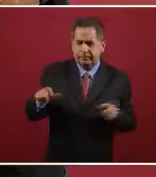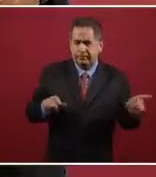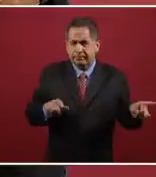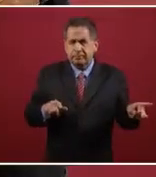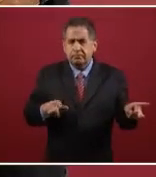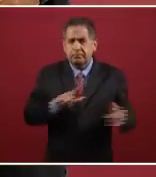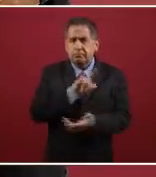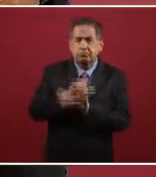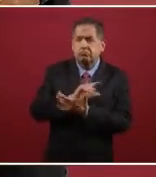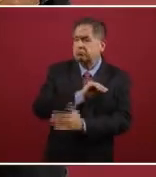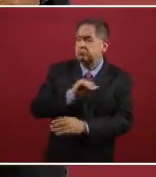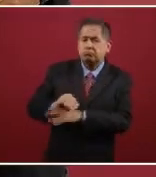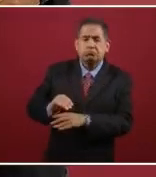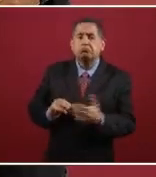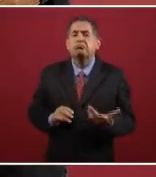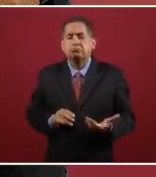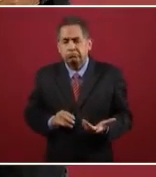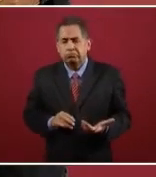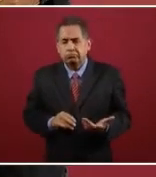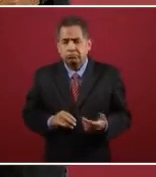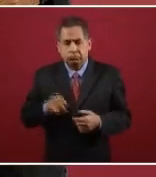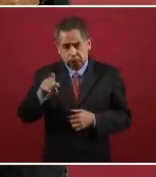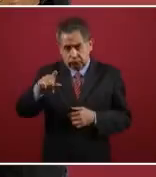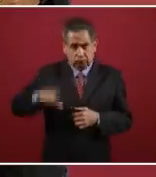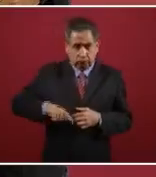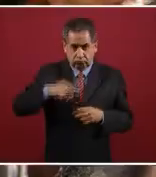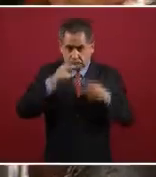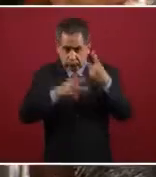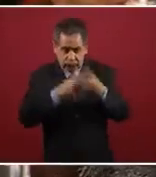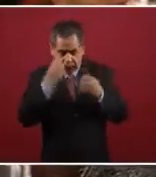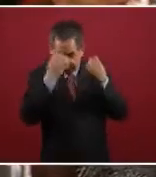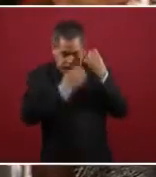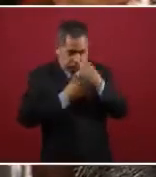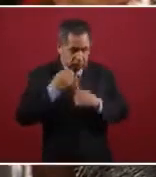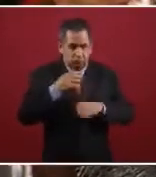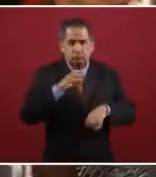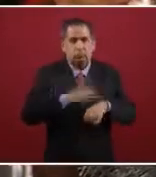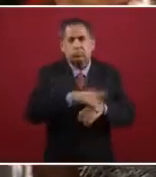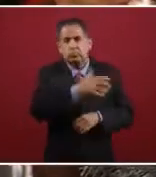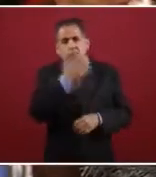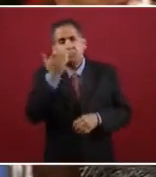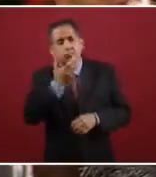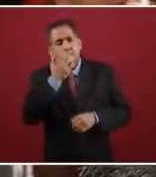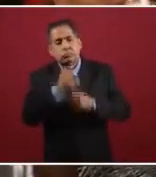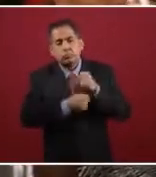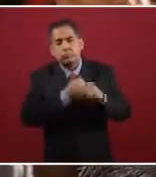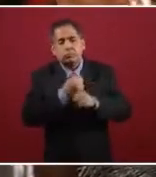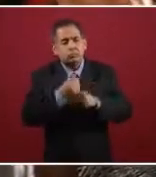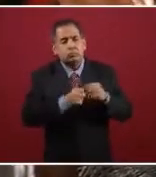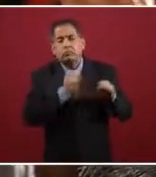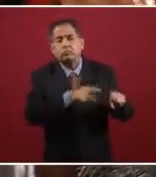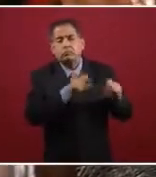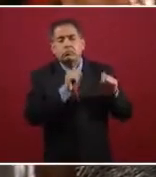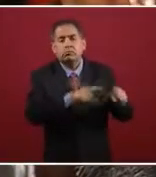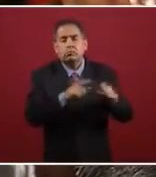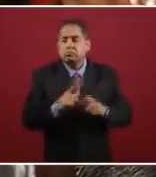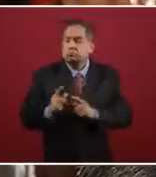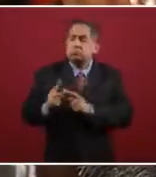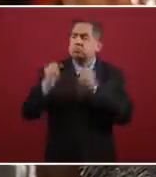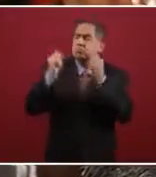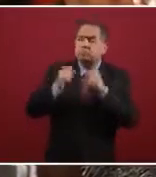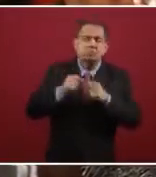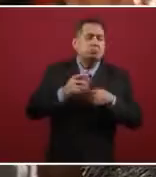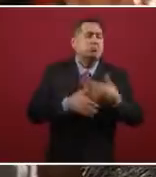de la ley y en este caso su gobierno realizará una investigación porque es una práctica que hacen comúnmente las empresas y heredan los